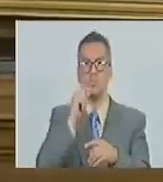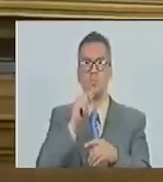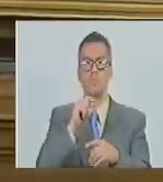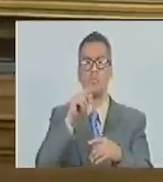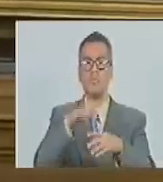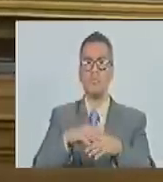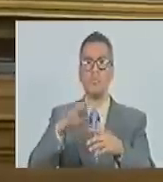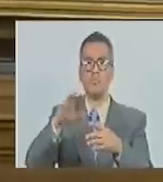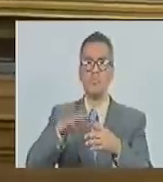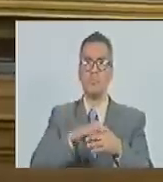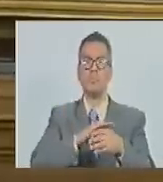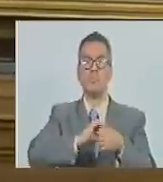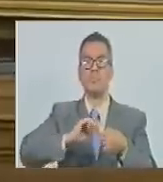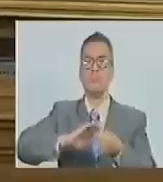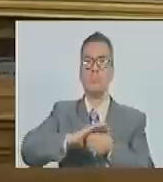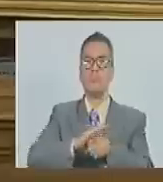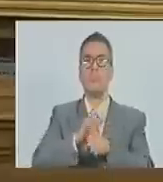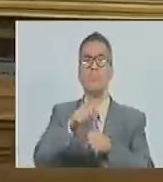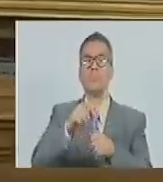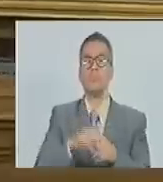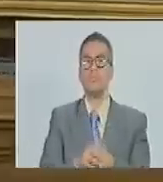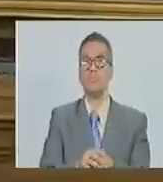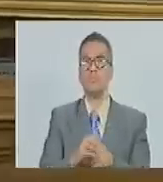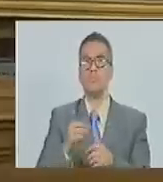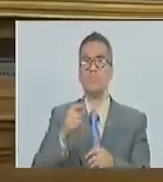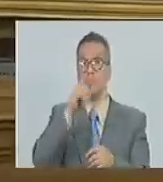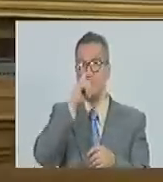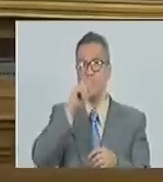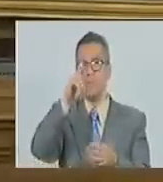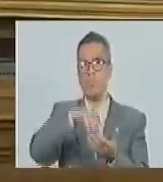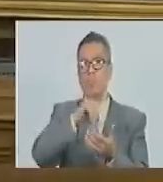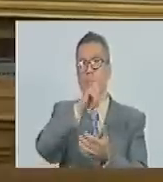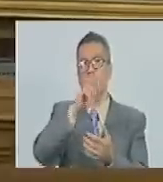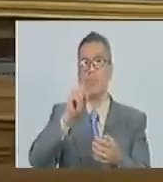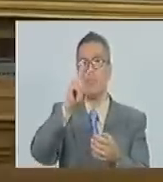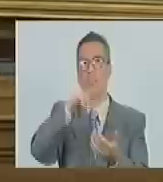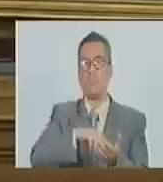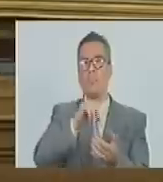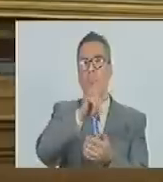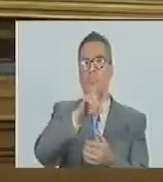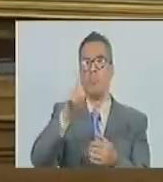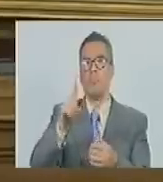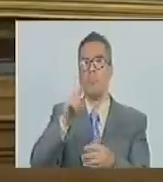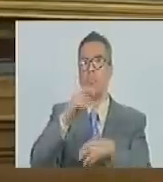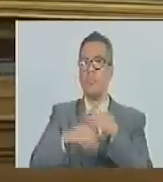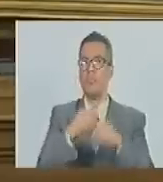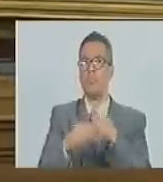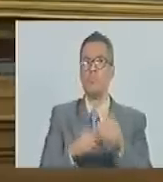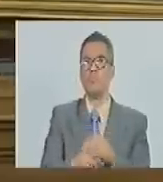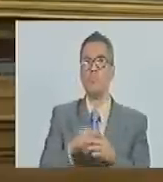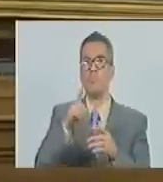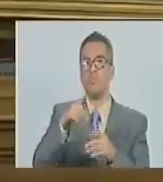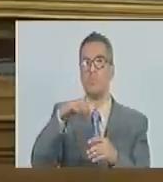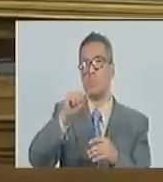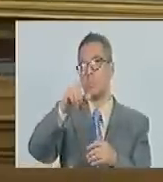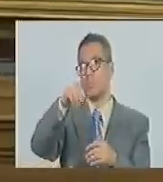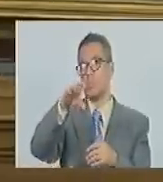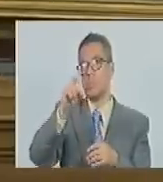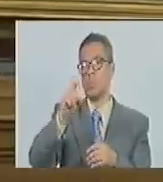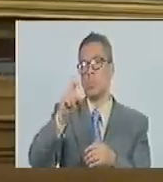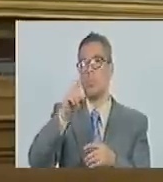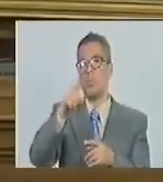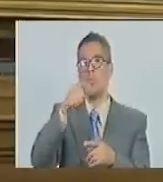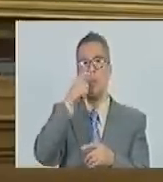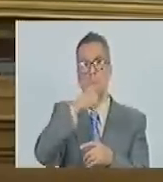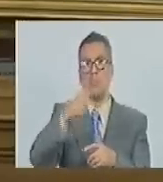pavorosa pandemia que asoló a la humanidad en los años 2020 y 2021. Eso hacía Alex Saab por